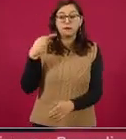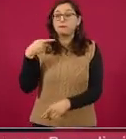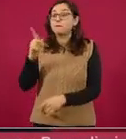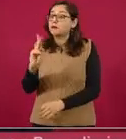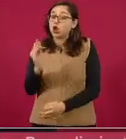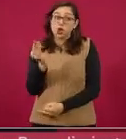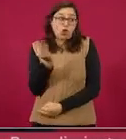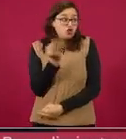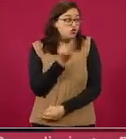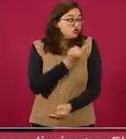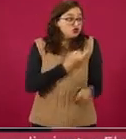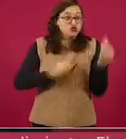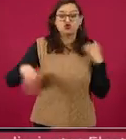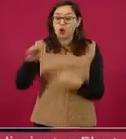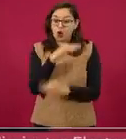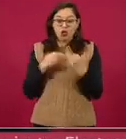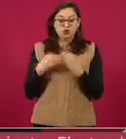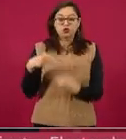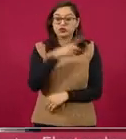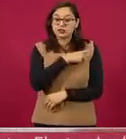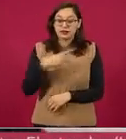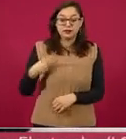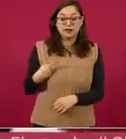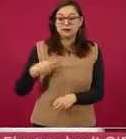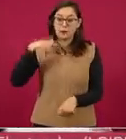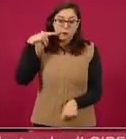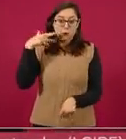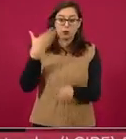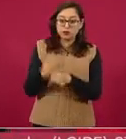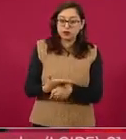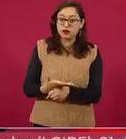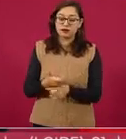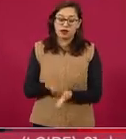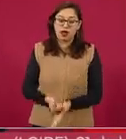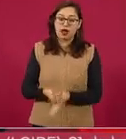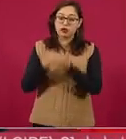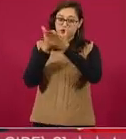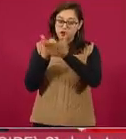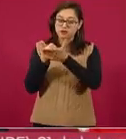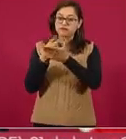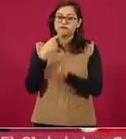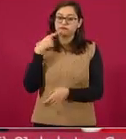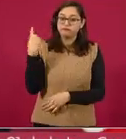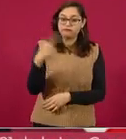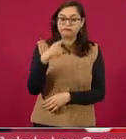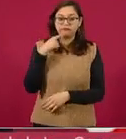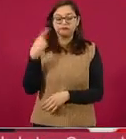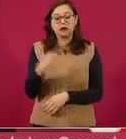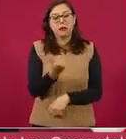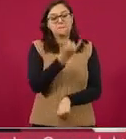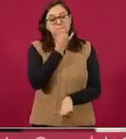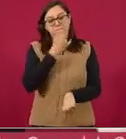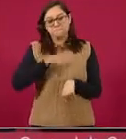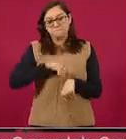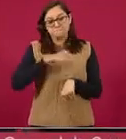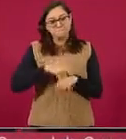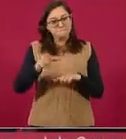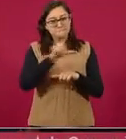sea, todos ayudar a seguir denunciando. Me tengo que ir porque